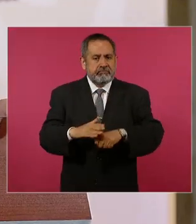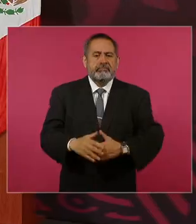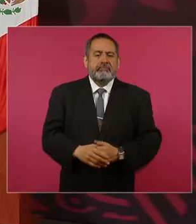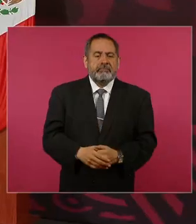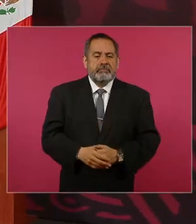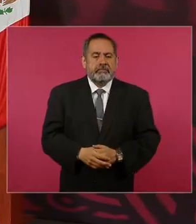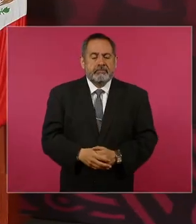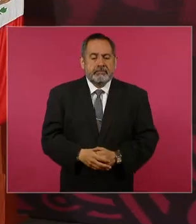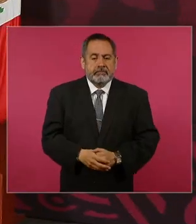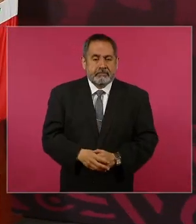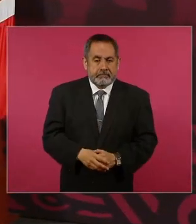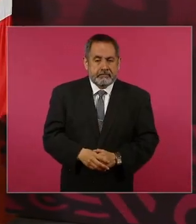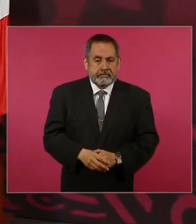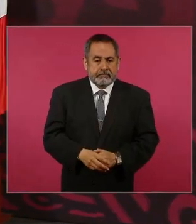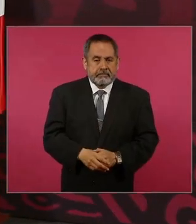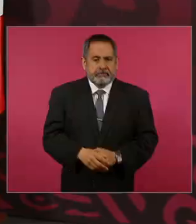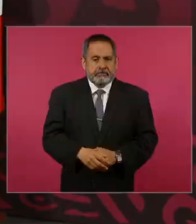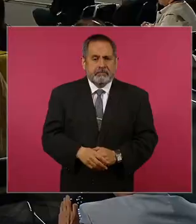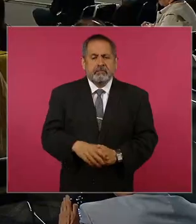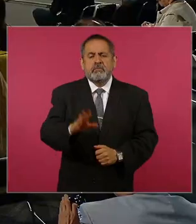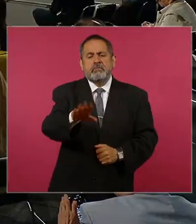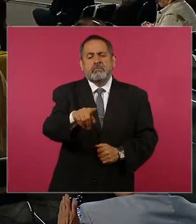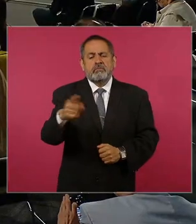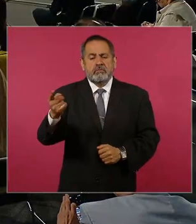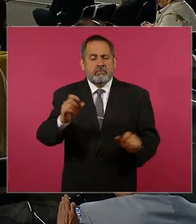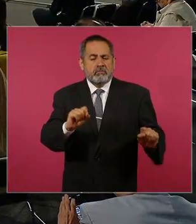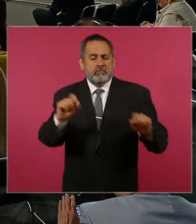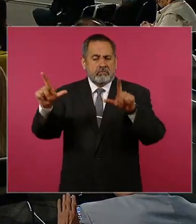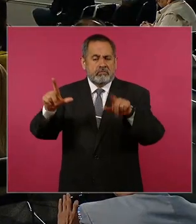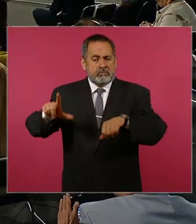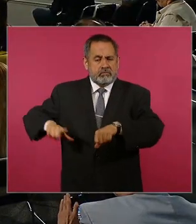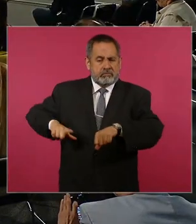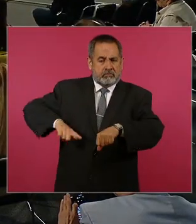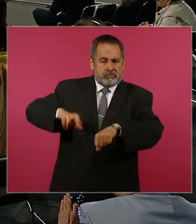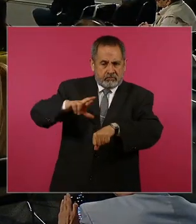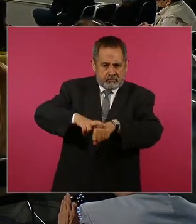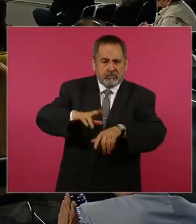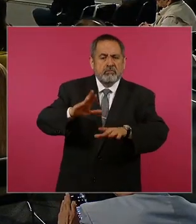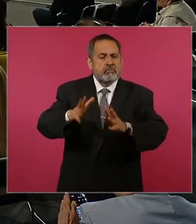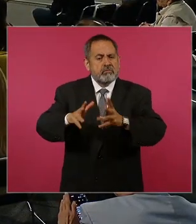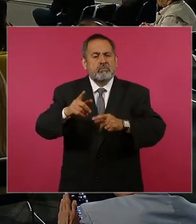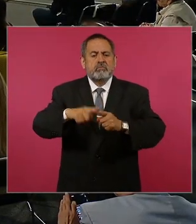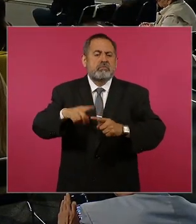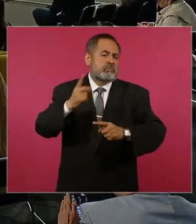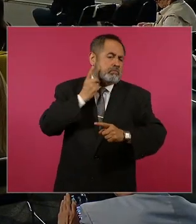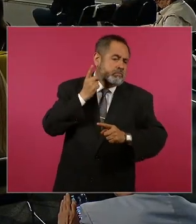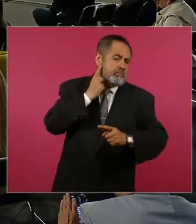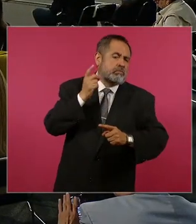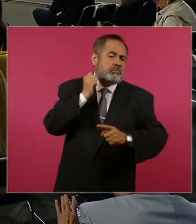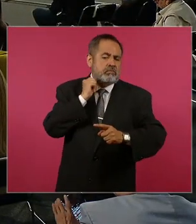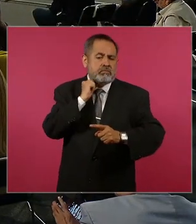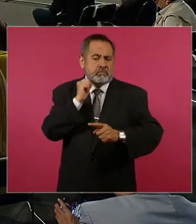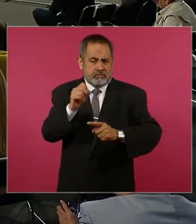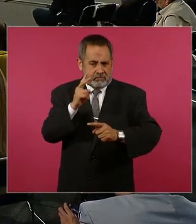¿Y qué los gobernadores o diputados o senadores?